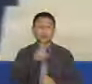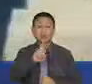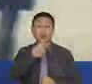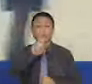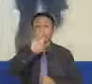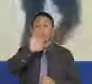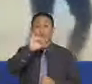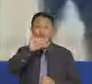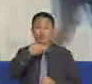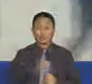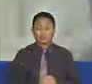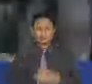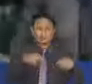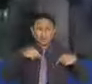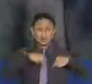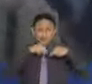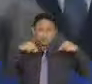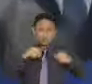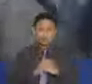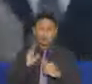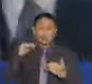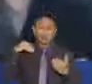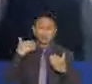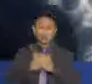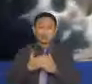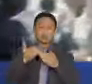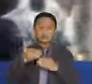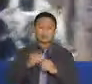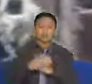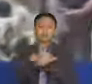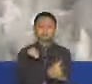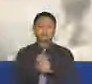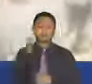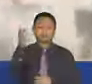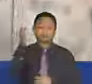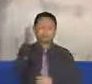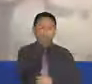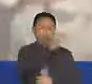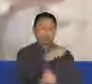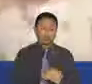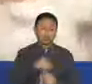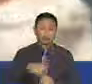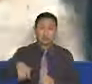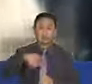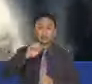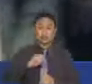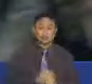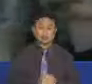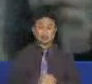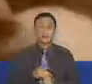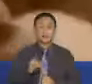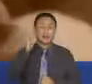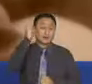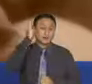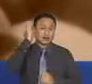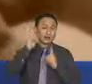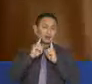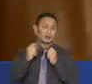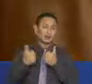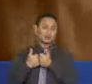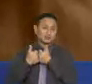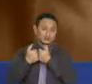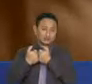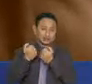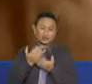el piropo cruzó fronteras y llegó a muchos países como una joya la cual solía ser regalada a las enamoradas por sus